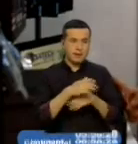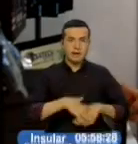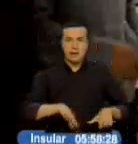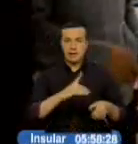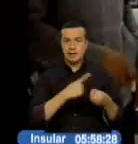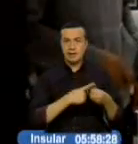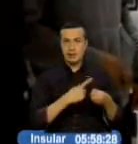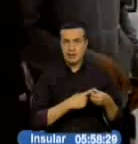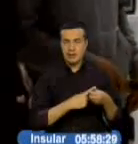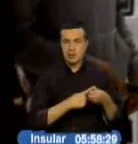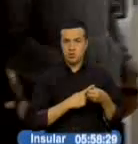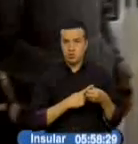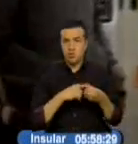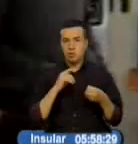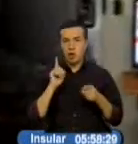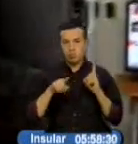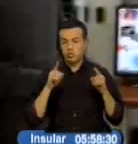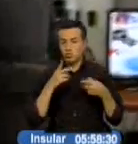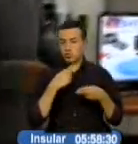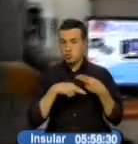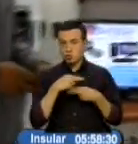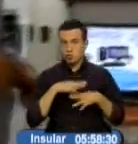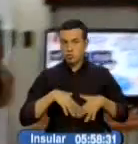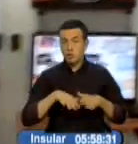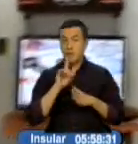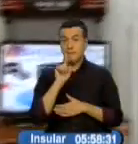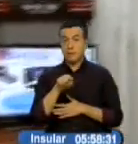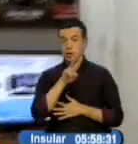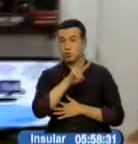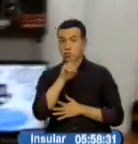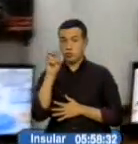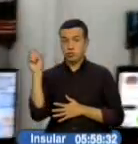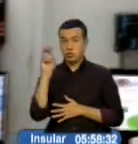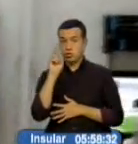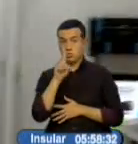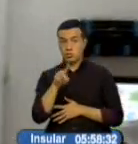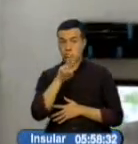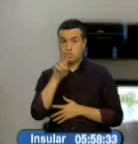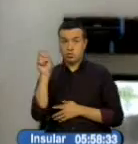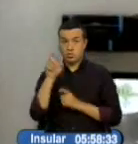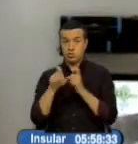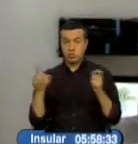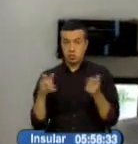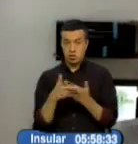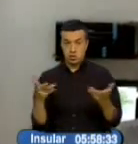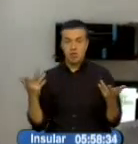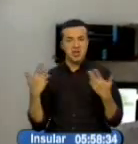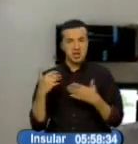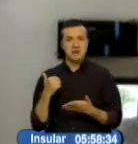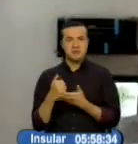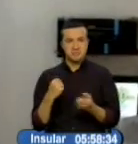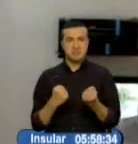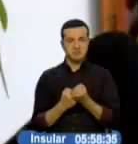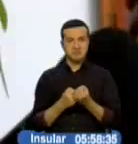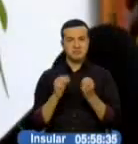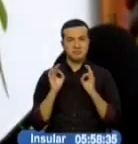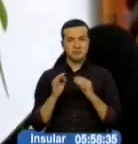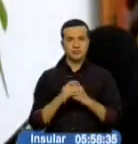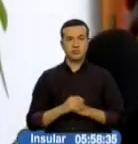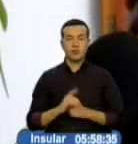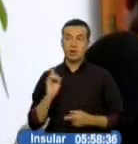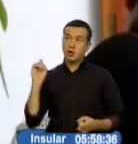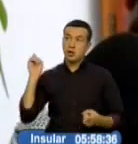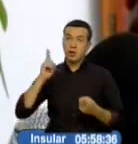ecuatoriano. En esta provincia, cerca de 1.200 pequeños y medianos comerciantes se beneficiaron de la medida.